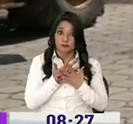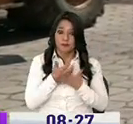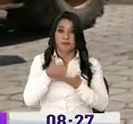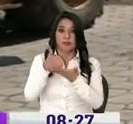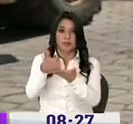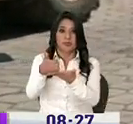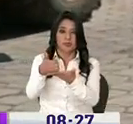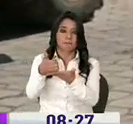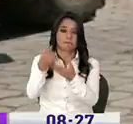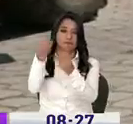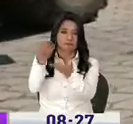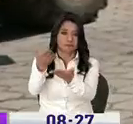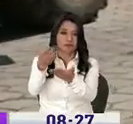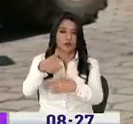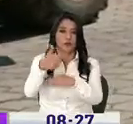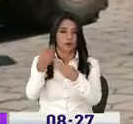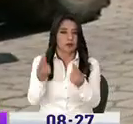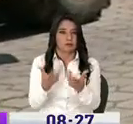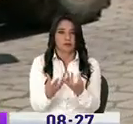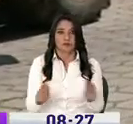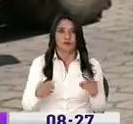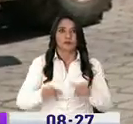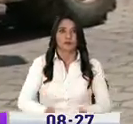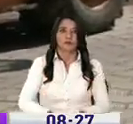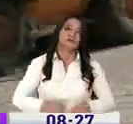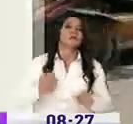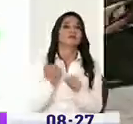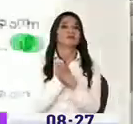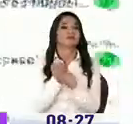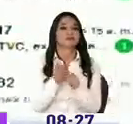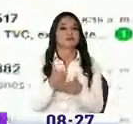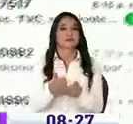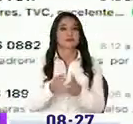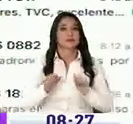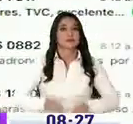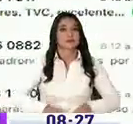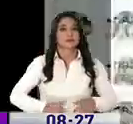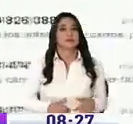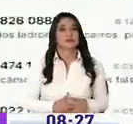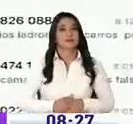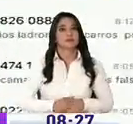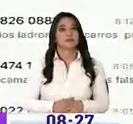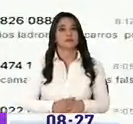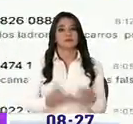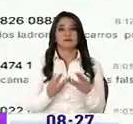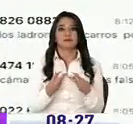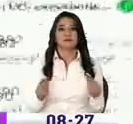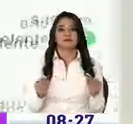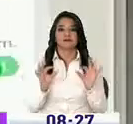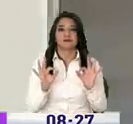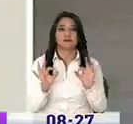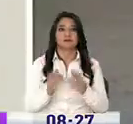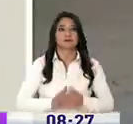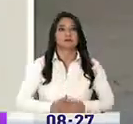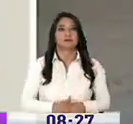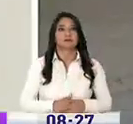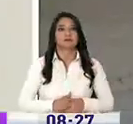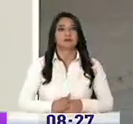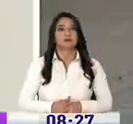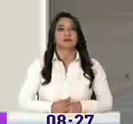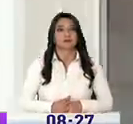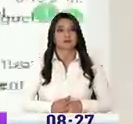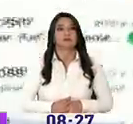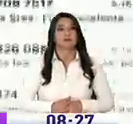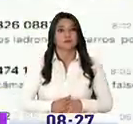ayudar a través de la autoridad que va rápidamente a trabajar en beneficio de ustedes. Esto, solución que se va dando. Miren, así estaba, ¿sí se